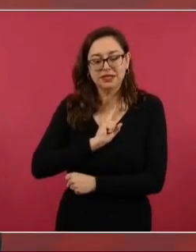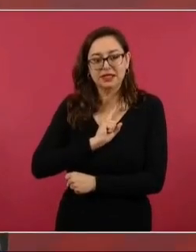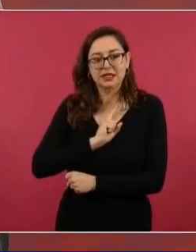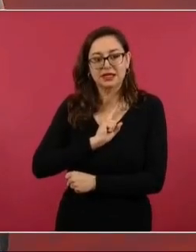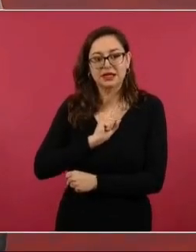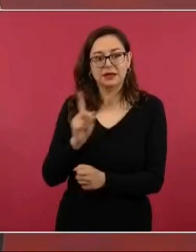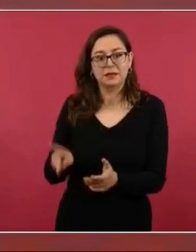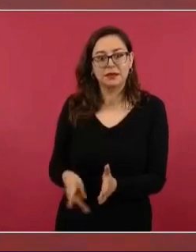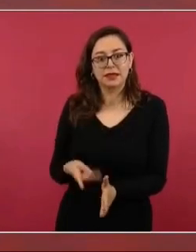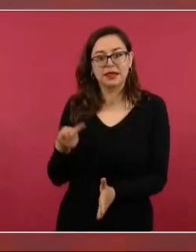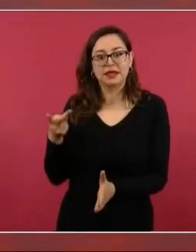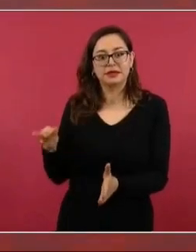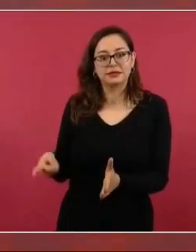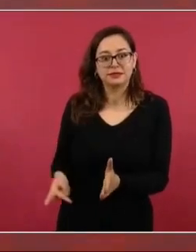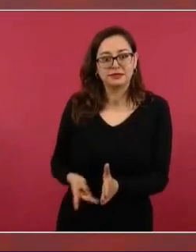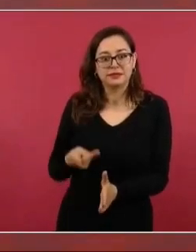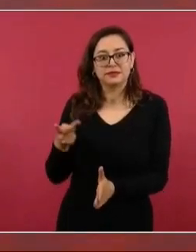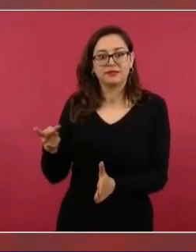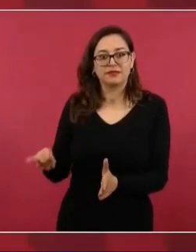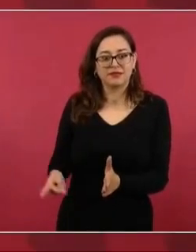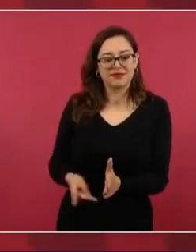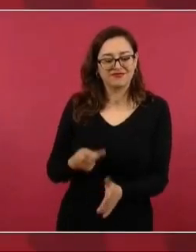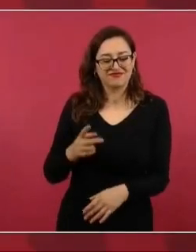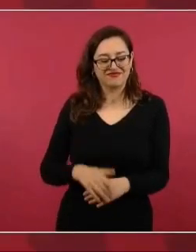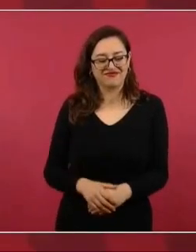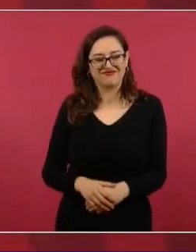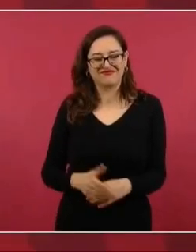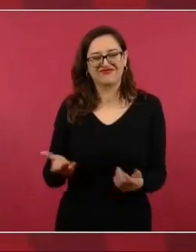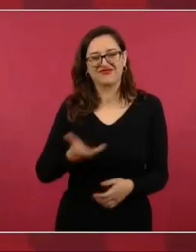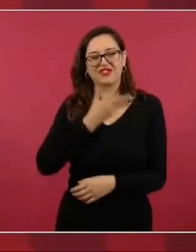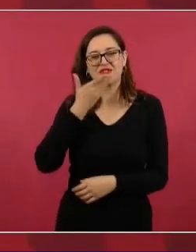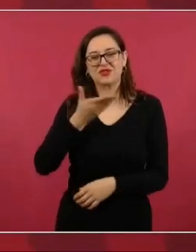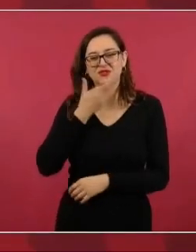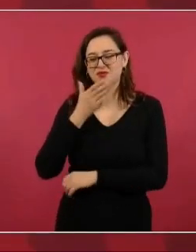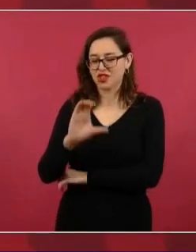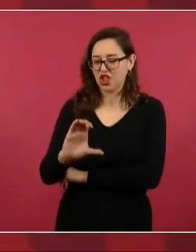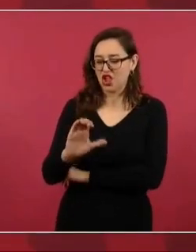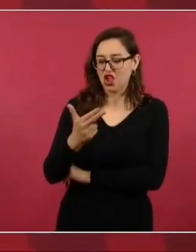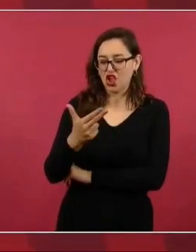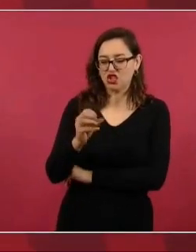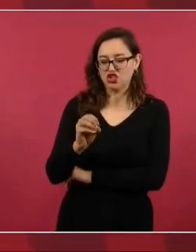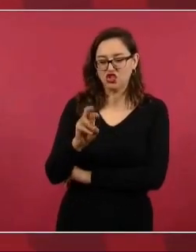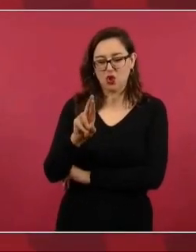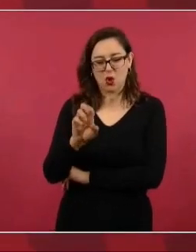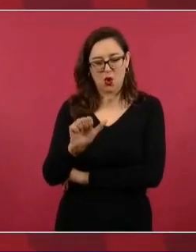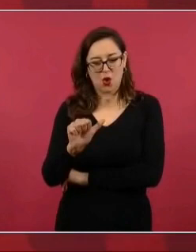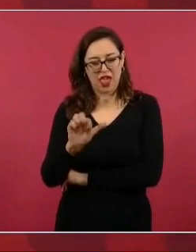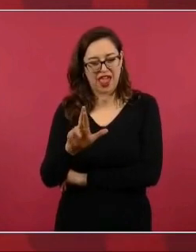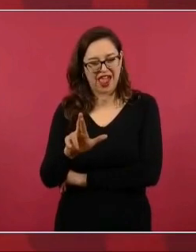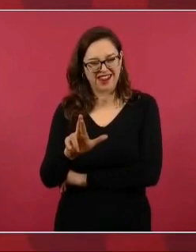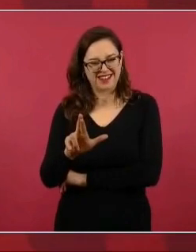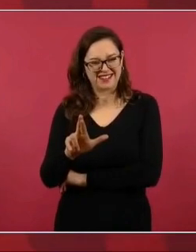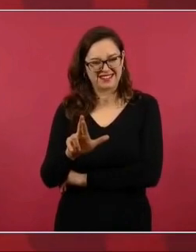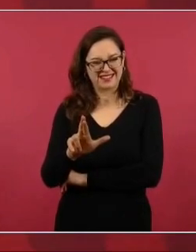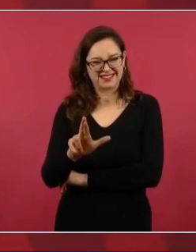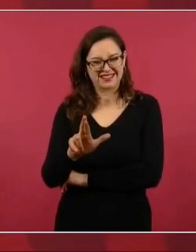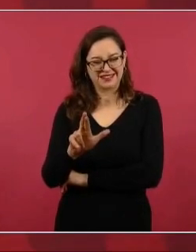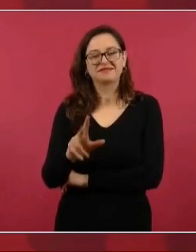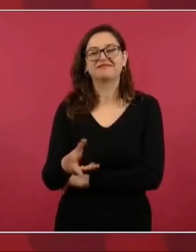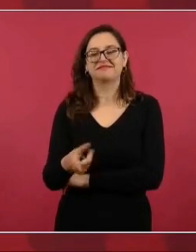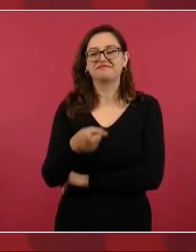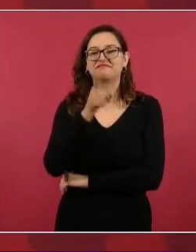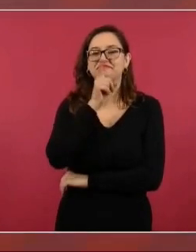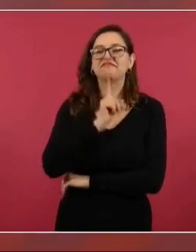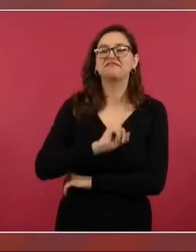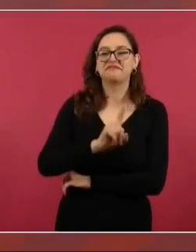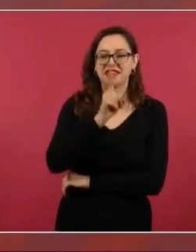Usé la expresión chorear porque somos paisanos. Bueno, tú tienes que ver con Veracruz, yo